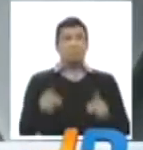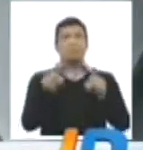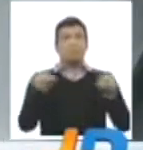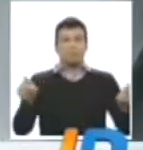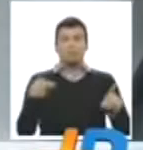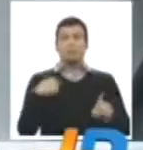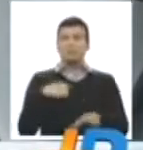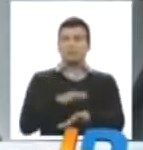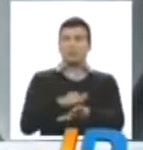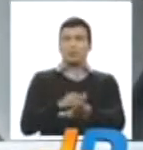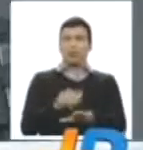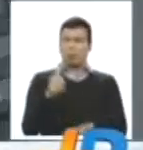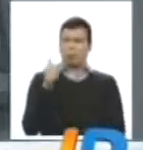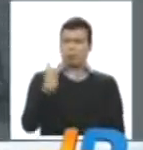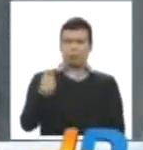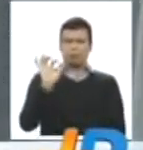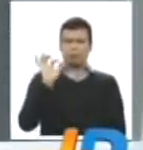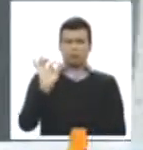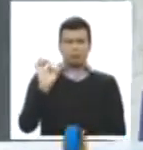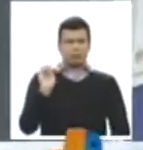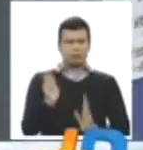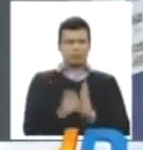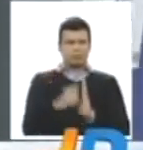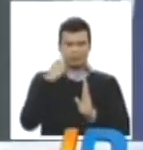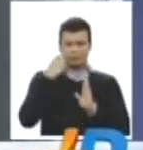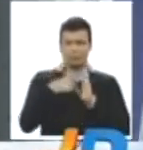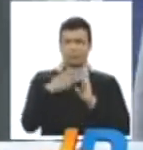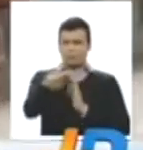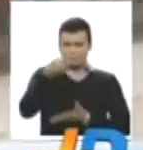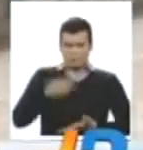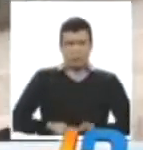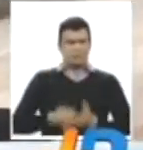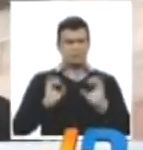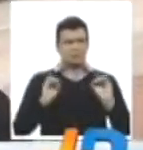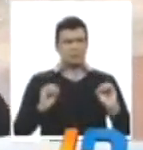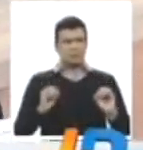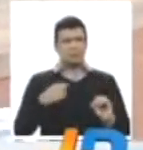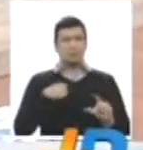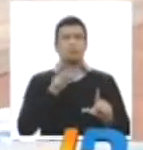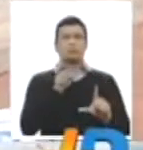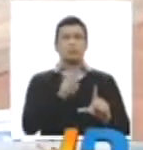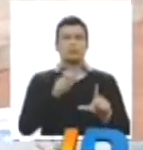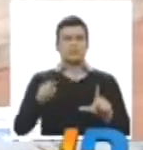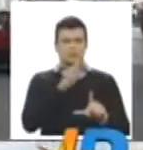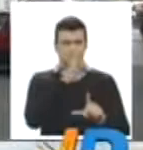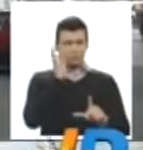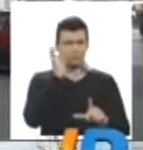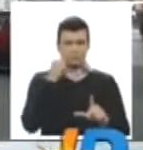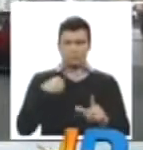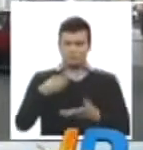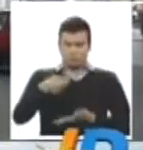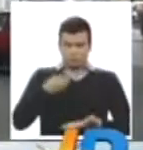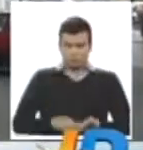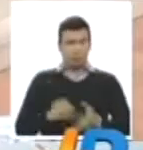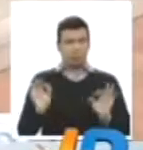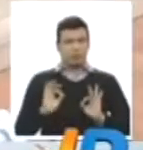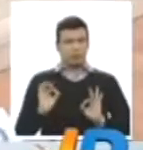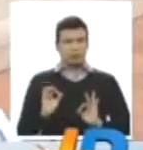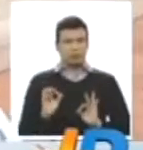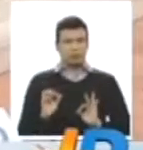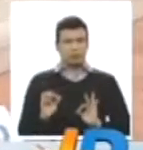transacción era reportada como satisfactoria, pero las máquinas no entregaban el dinero. Que digité la clave y no salió nada. ¿Pero no le dio el